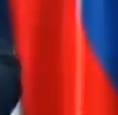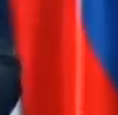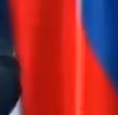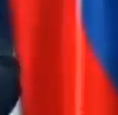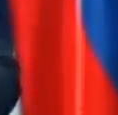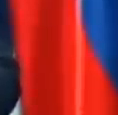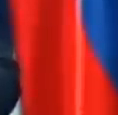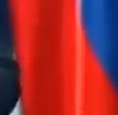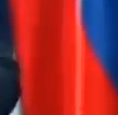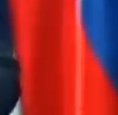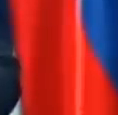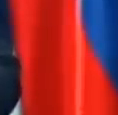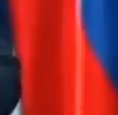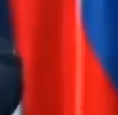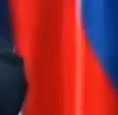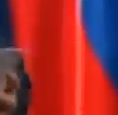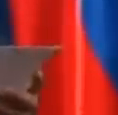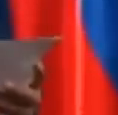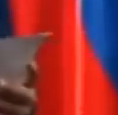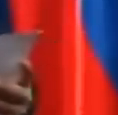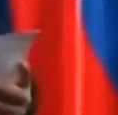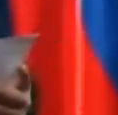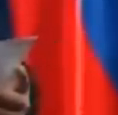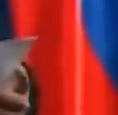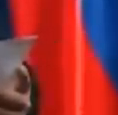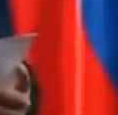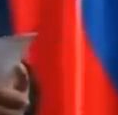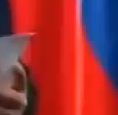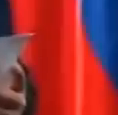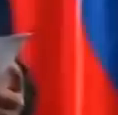y venta del vehículo y obtuvo el